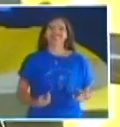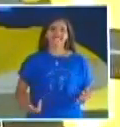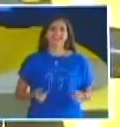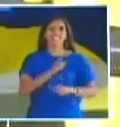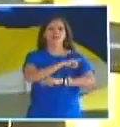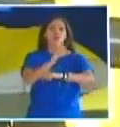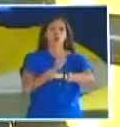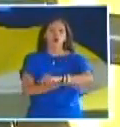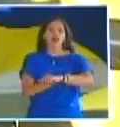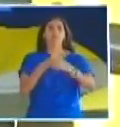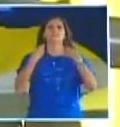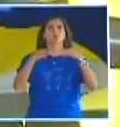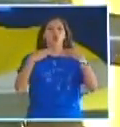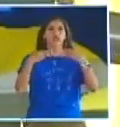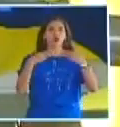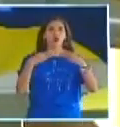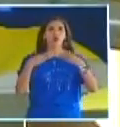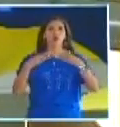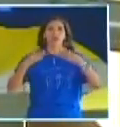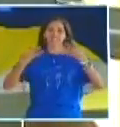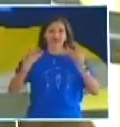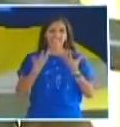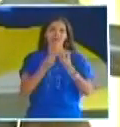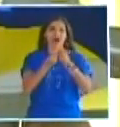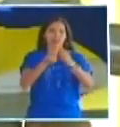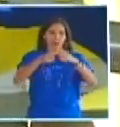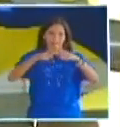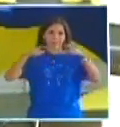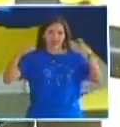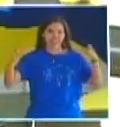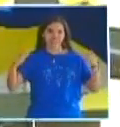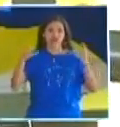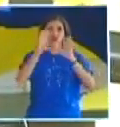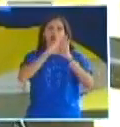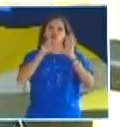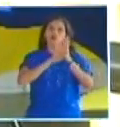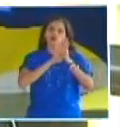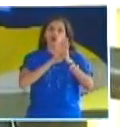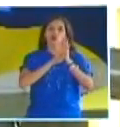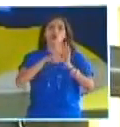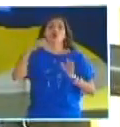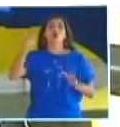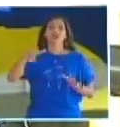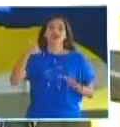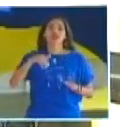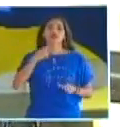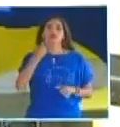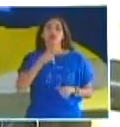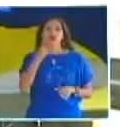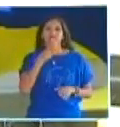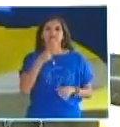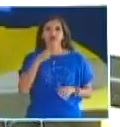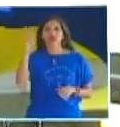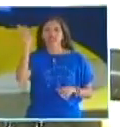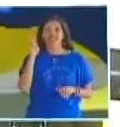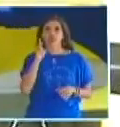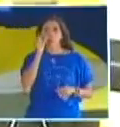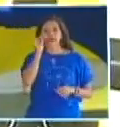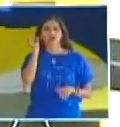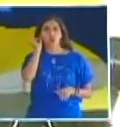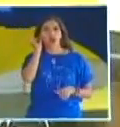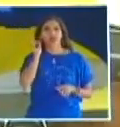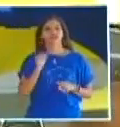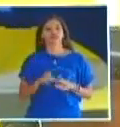público que ha llevado y ha expandido, como dice la Constitución, los derechos políticos de las venezolanas y los